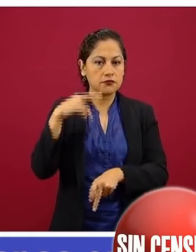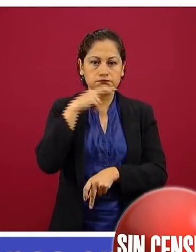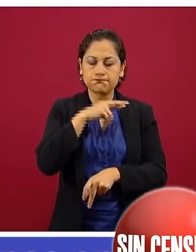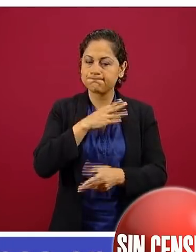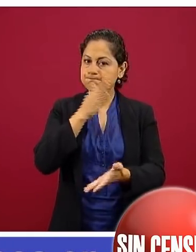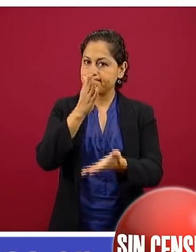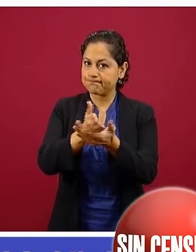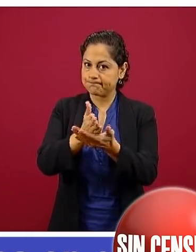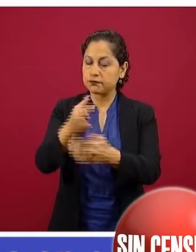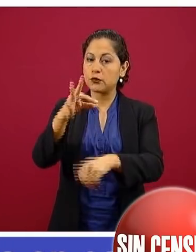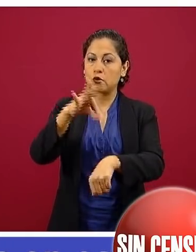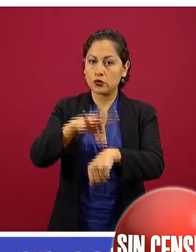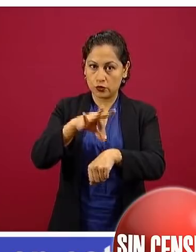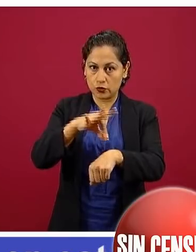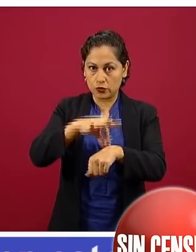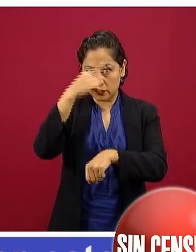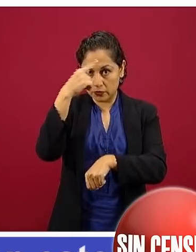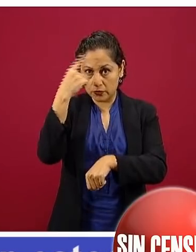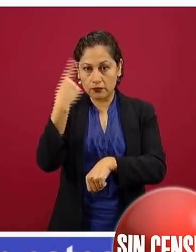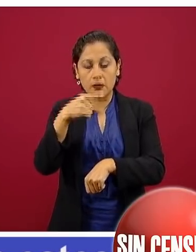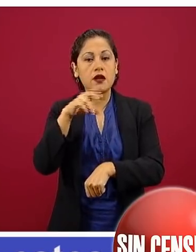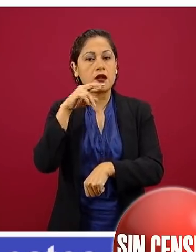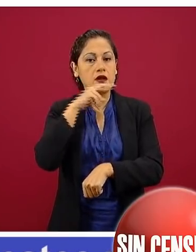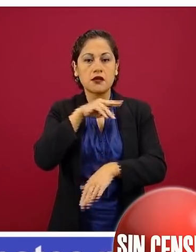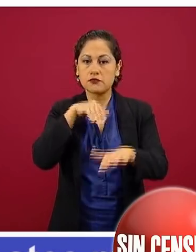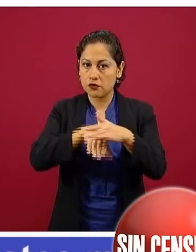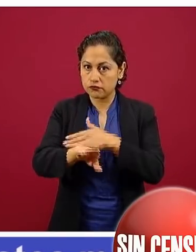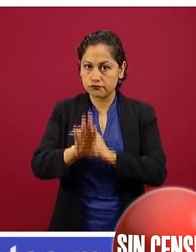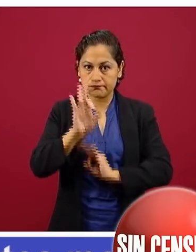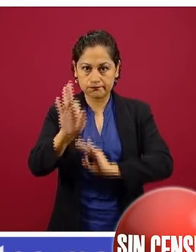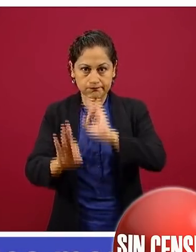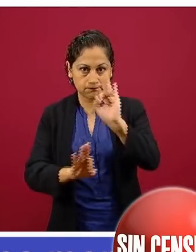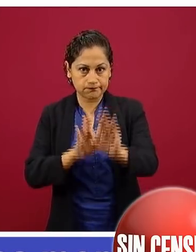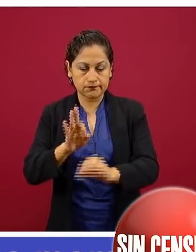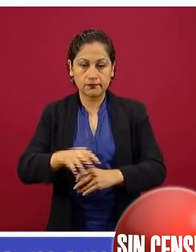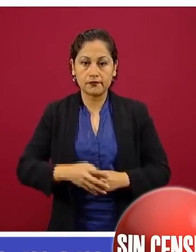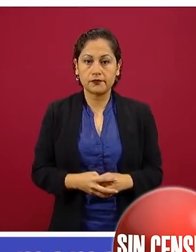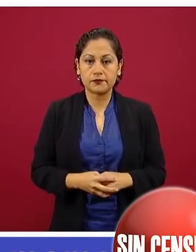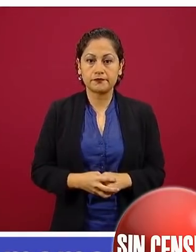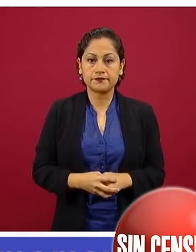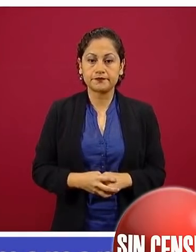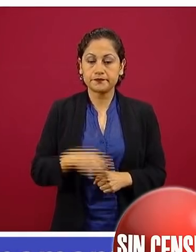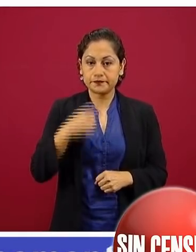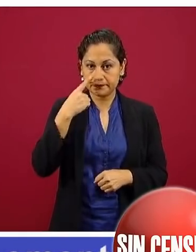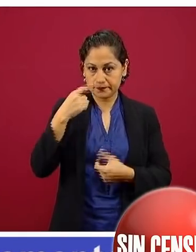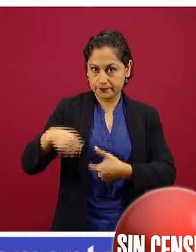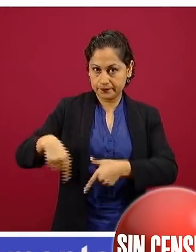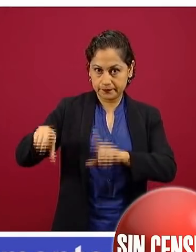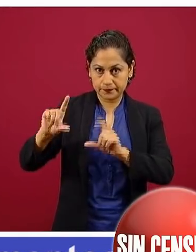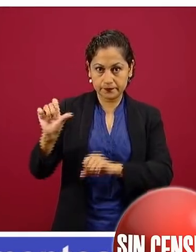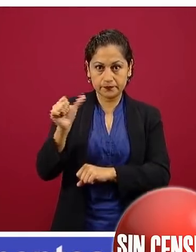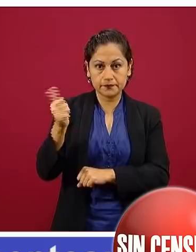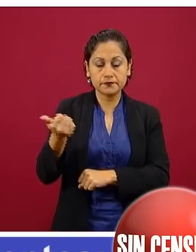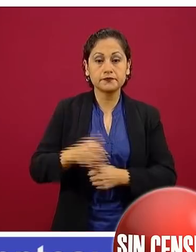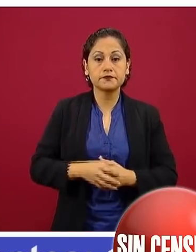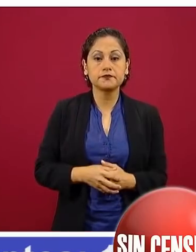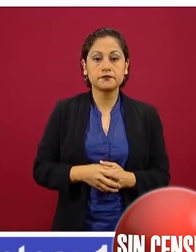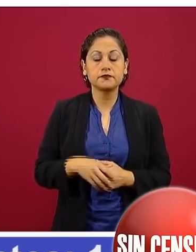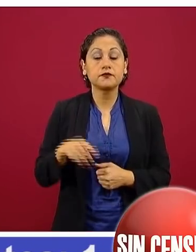con espacios para ser atendidas. Vámonos a la siguiente. Aquí vemos un poco un detalle de la distribución